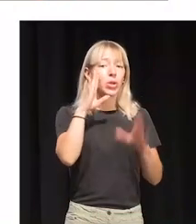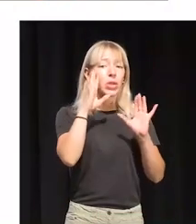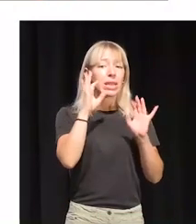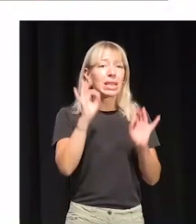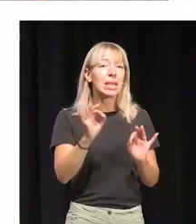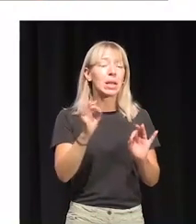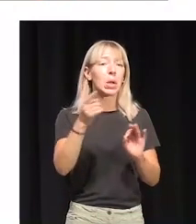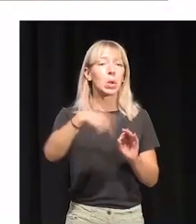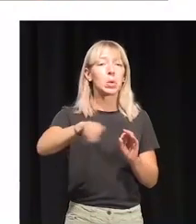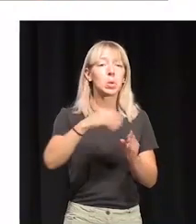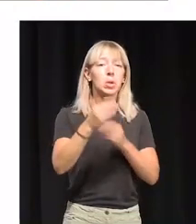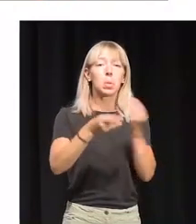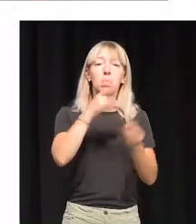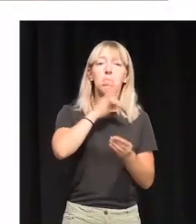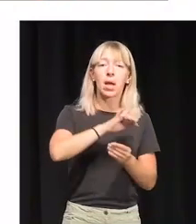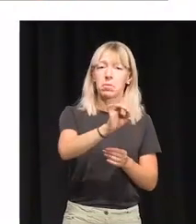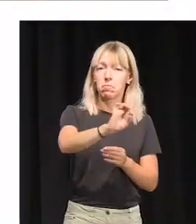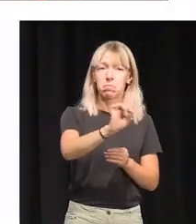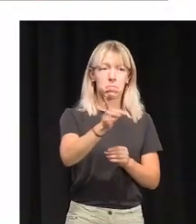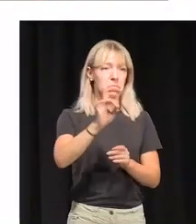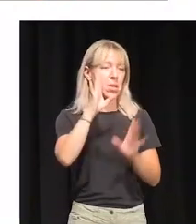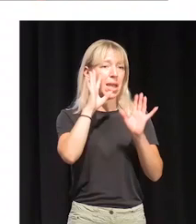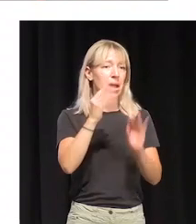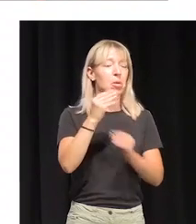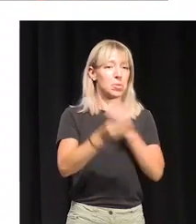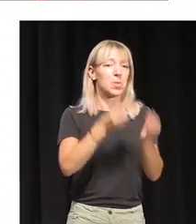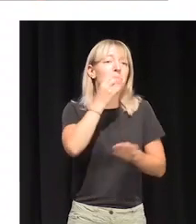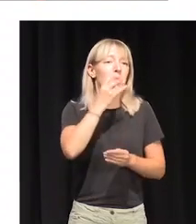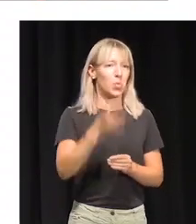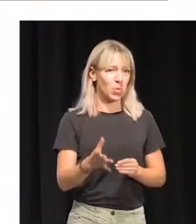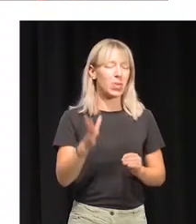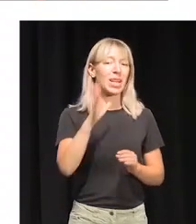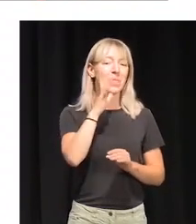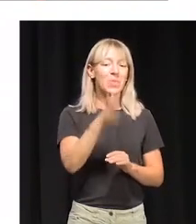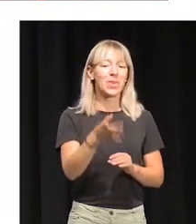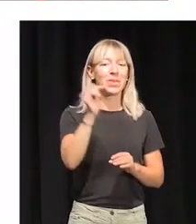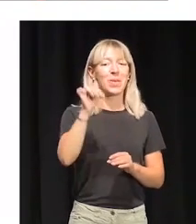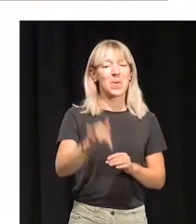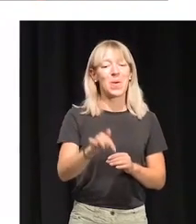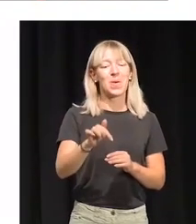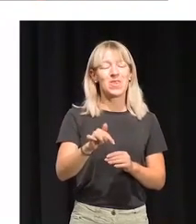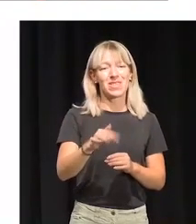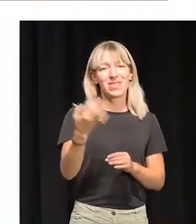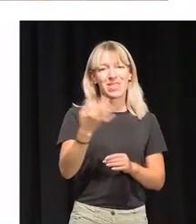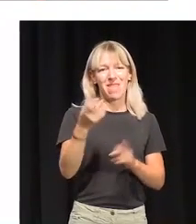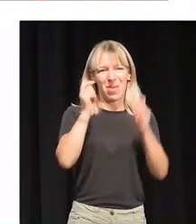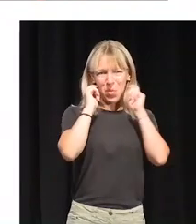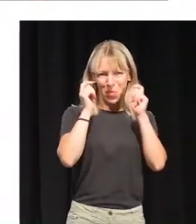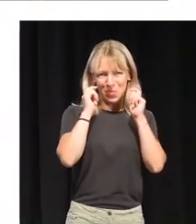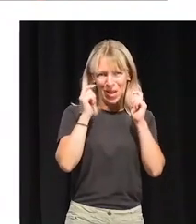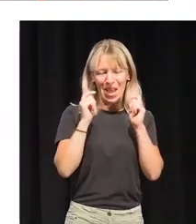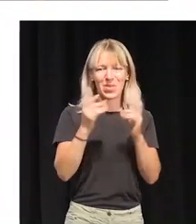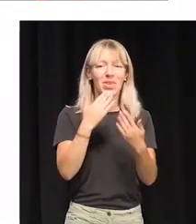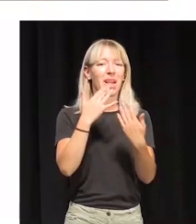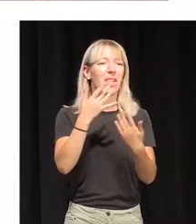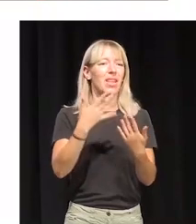no lo hemos hecho nada mal. Es más, creo que lo hemos hecho muy bien y por eso hoy pues nos merecemos este cumpleaños.